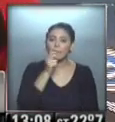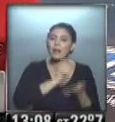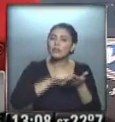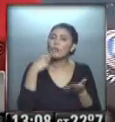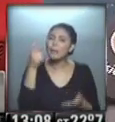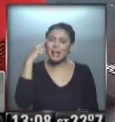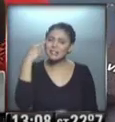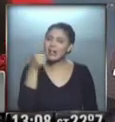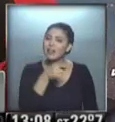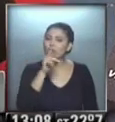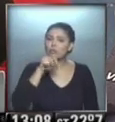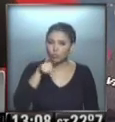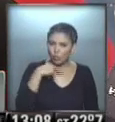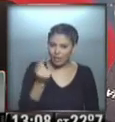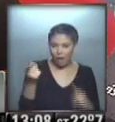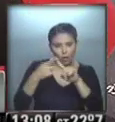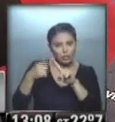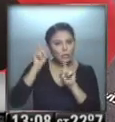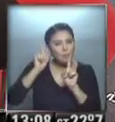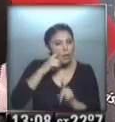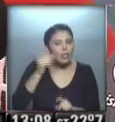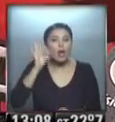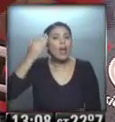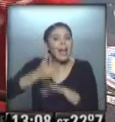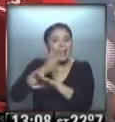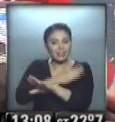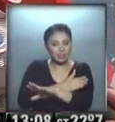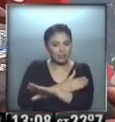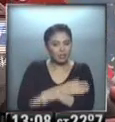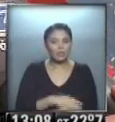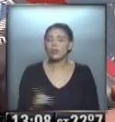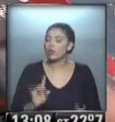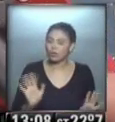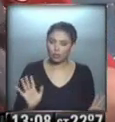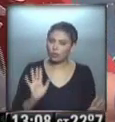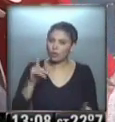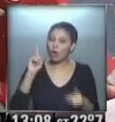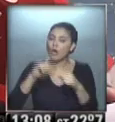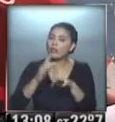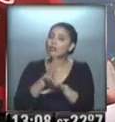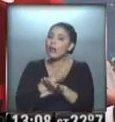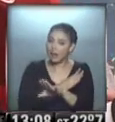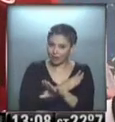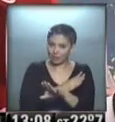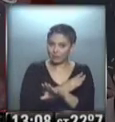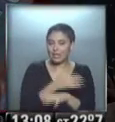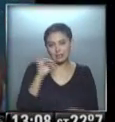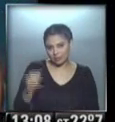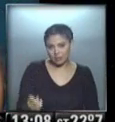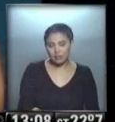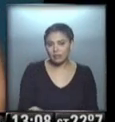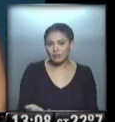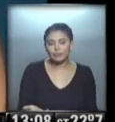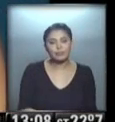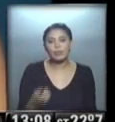estableció contacto con él ese día o ya había algún contacto previo? No. Los contactos previos, había un contacto previo ya.